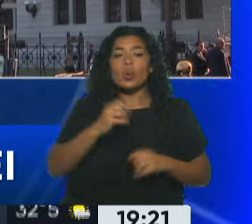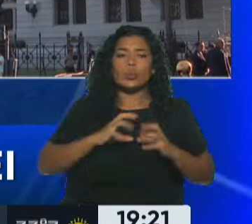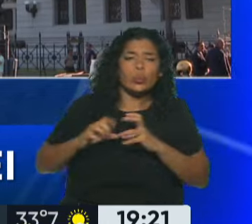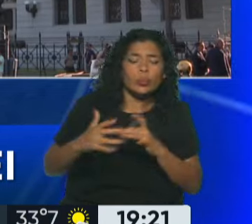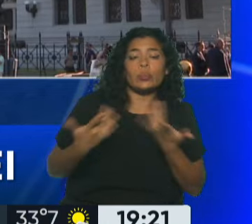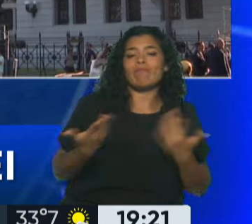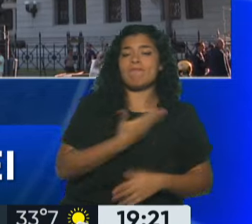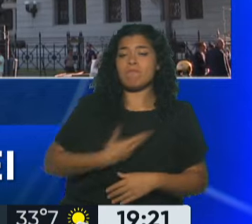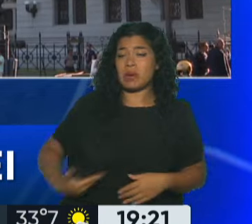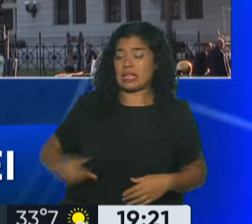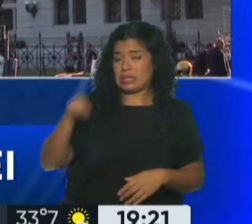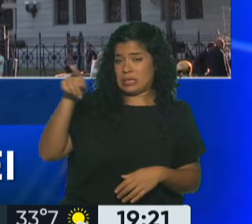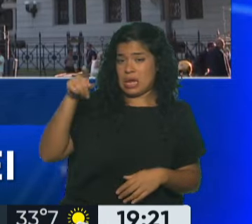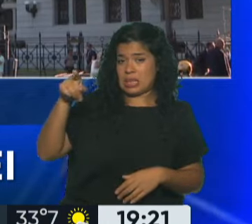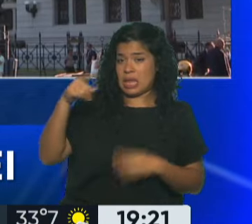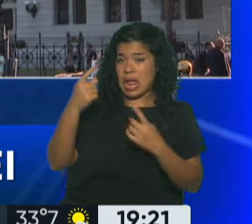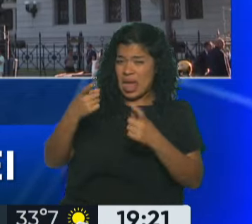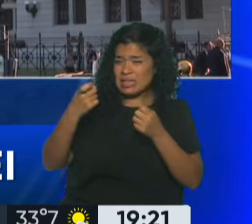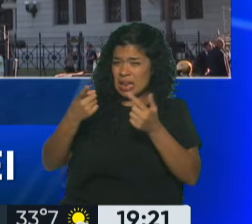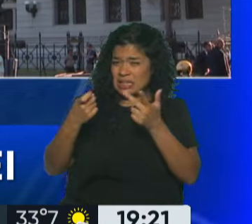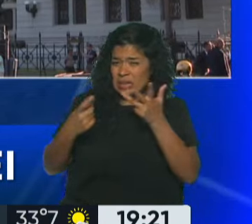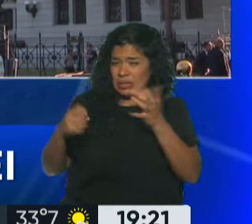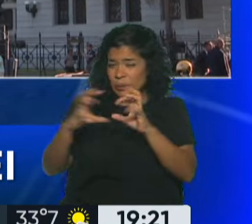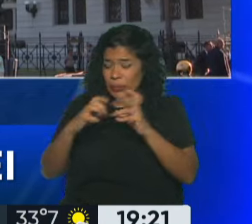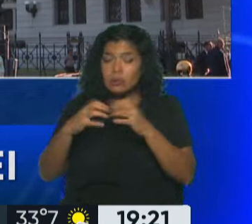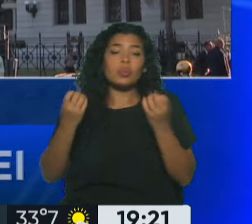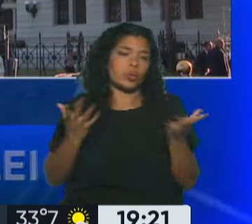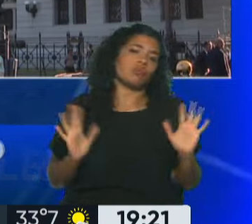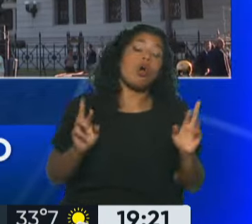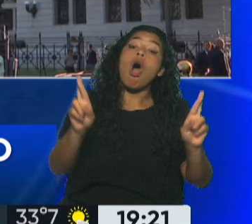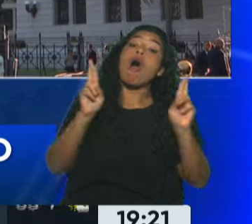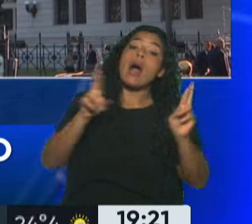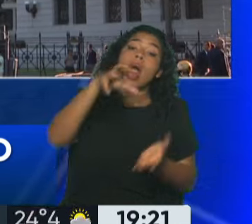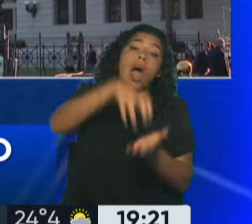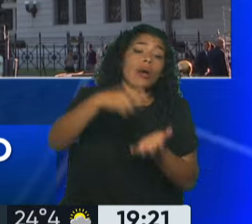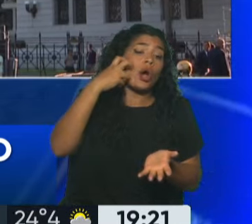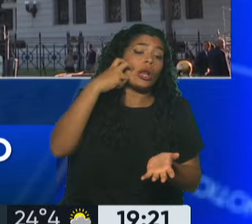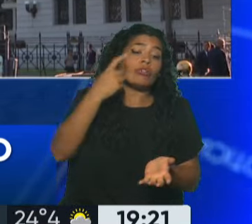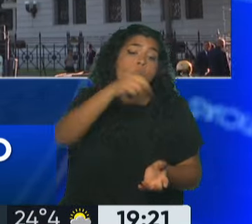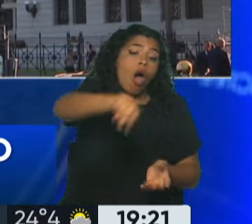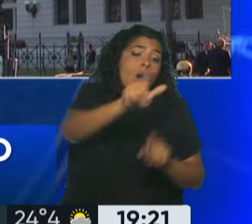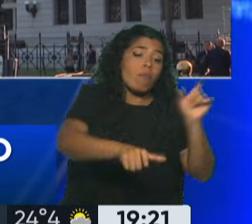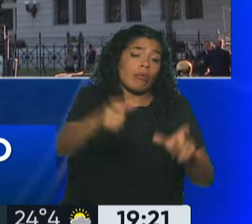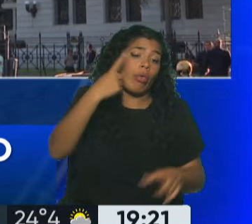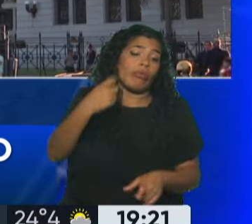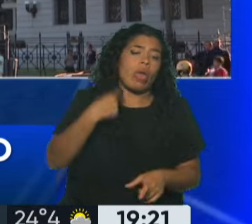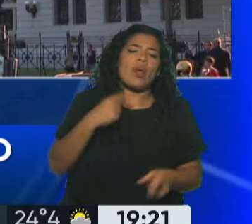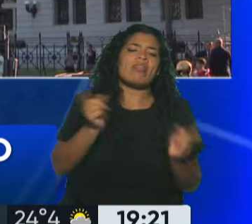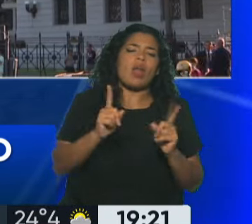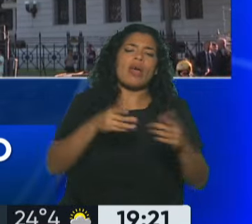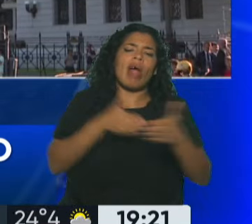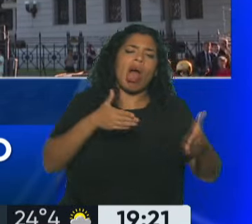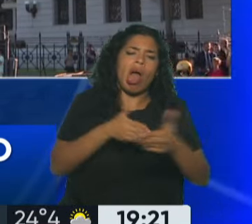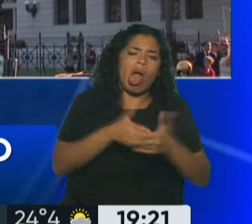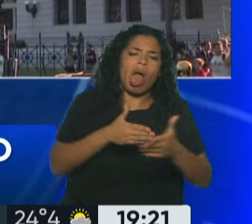todas las leyes que el presidente necesite y ojalá el Congreso se cuenta que no tiene que ser una máquina de poner palos en la rueda, sino darle al presidente que ganó